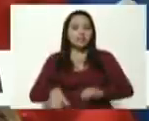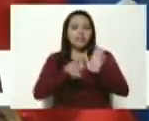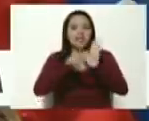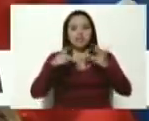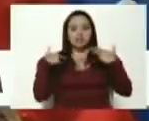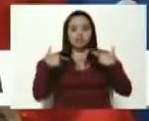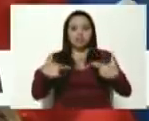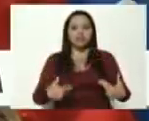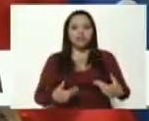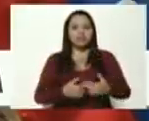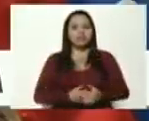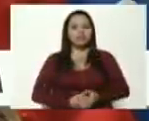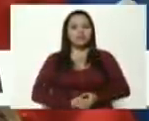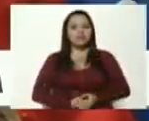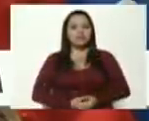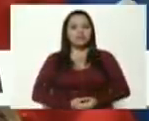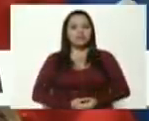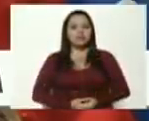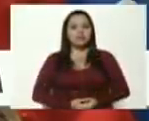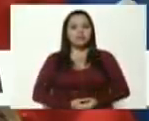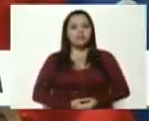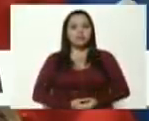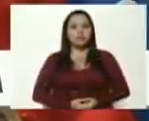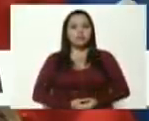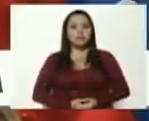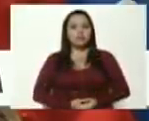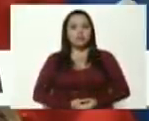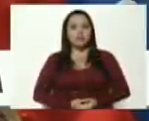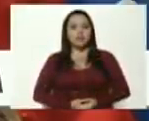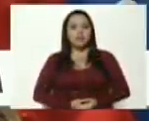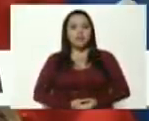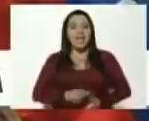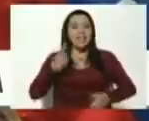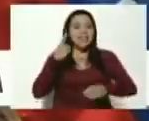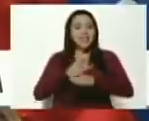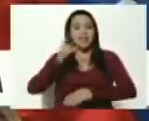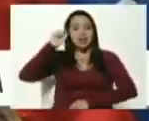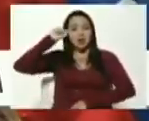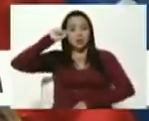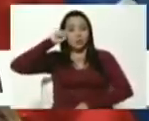humanos, debe no solo conmemorar